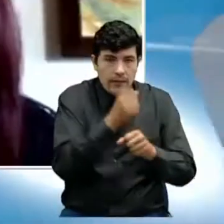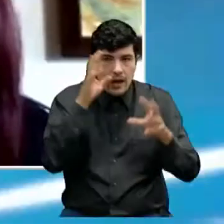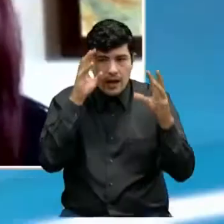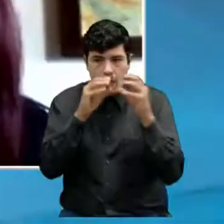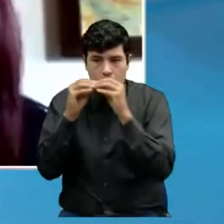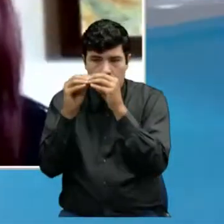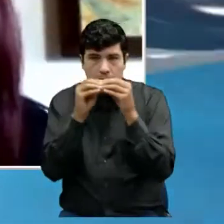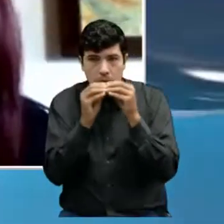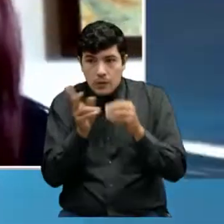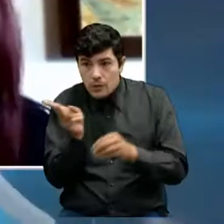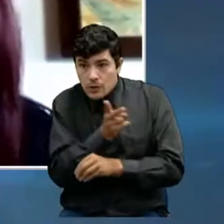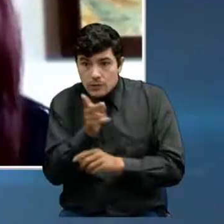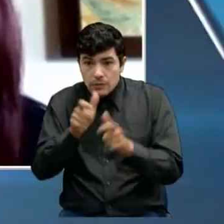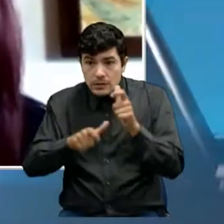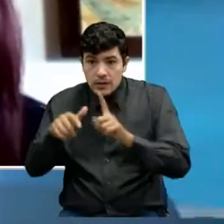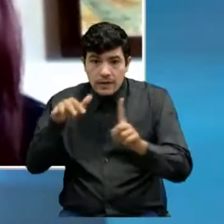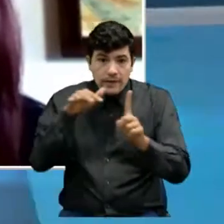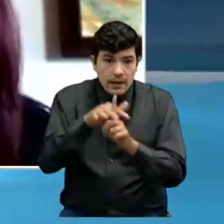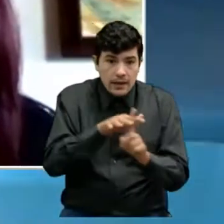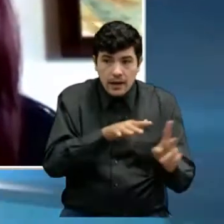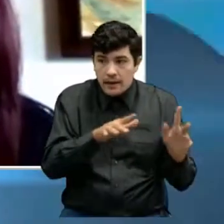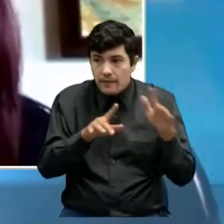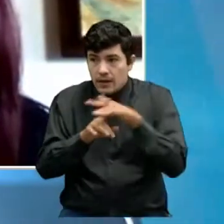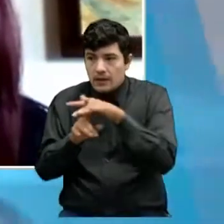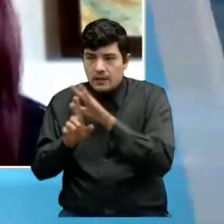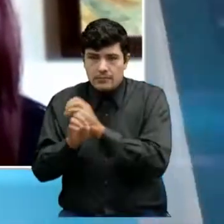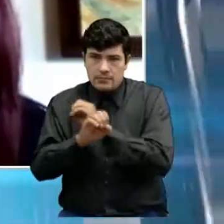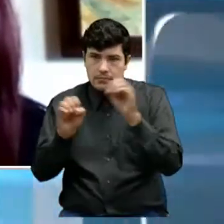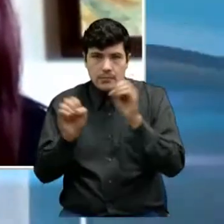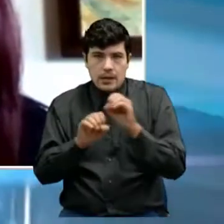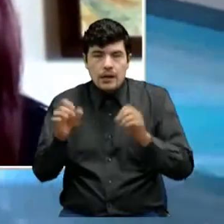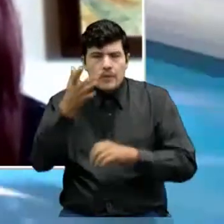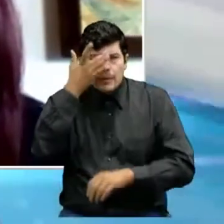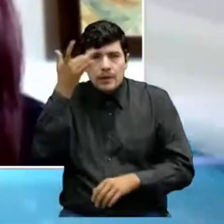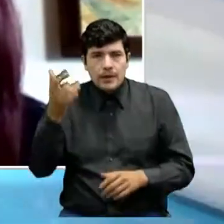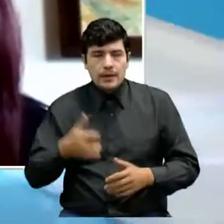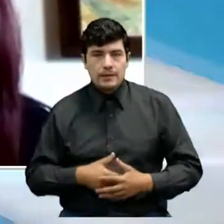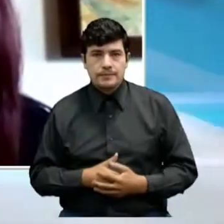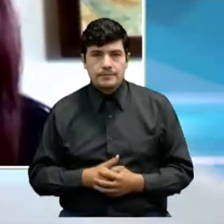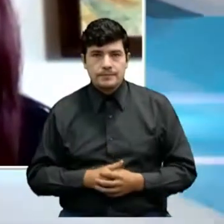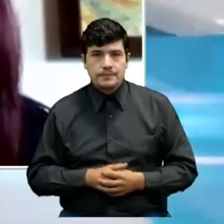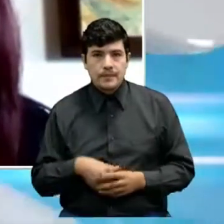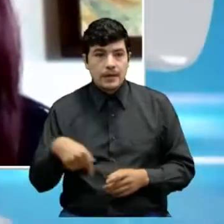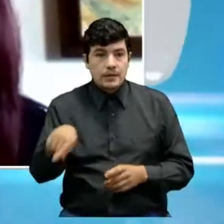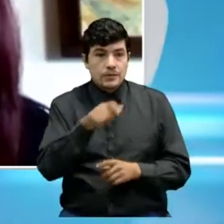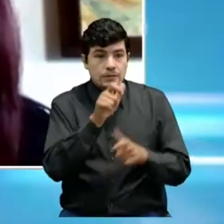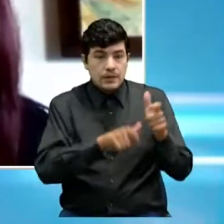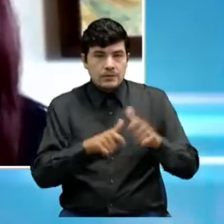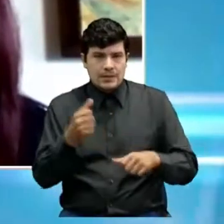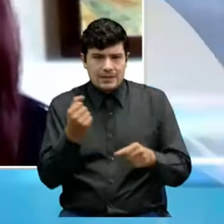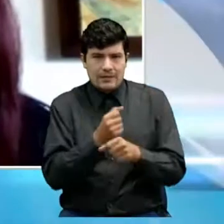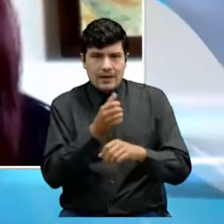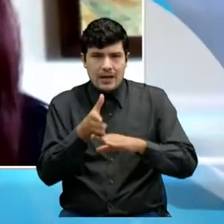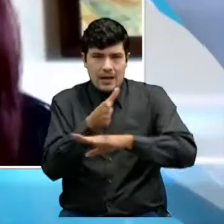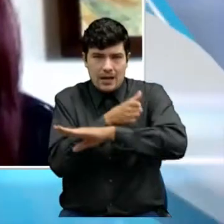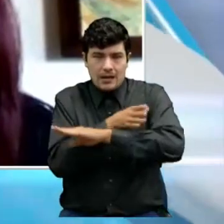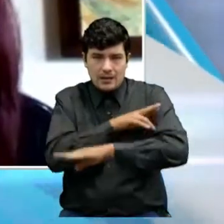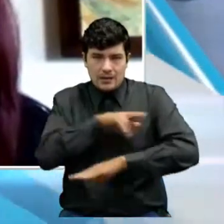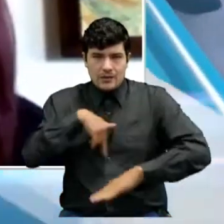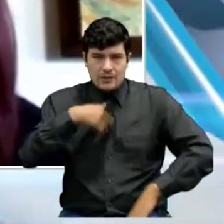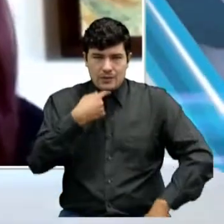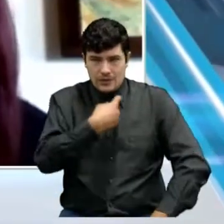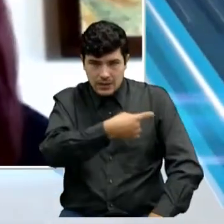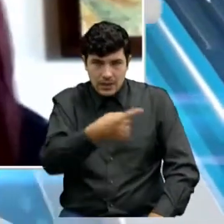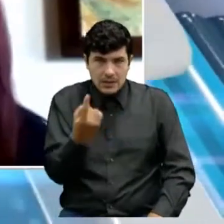las dos partes se vea afectada ostensiblemente, porque los empleadores han, como hemos, lo hemos dicho todo